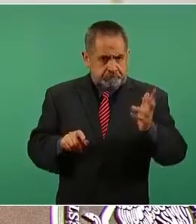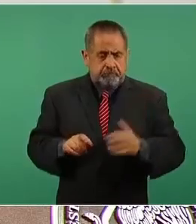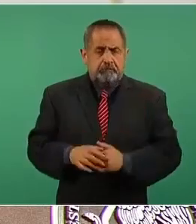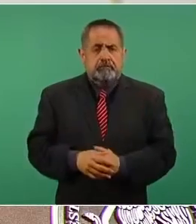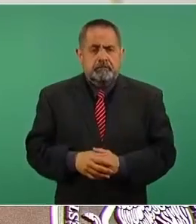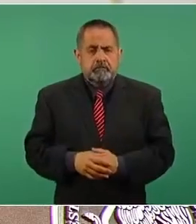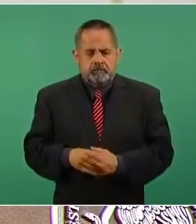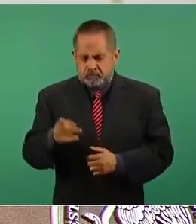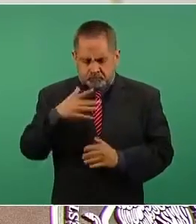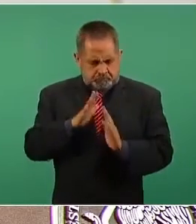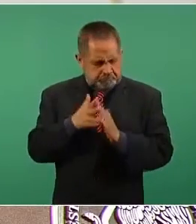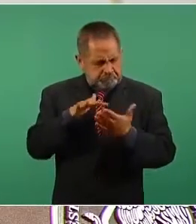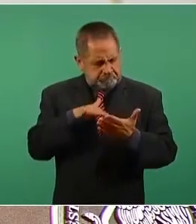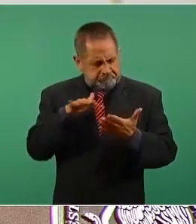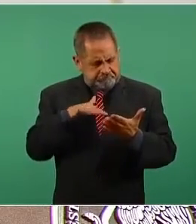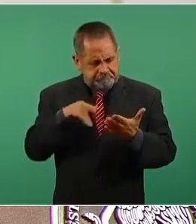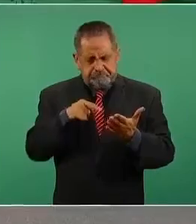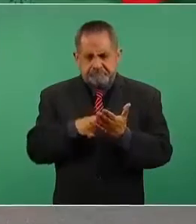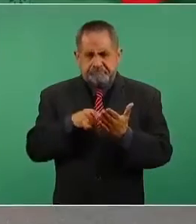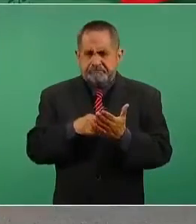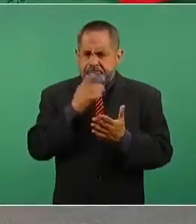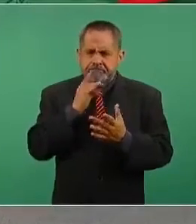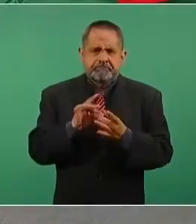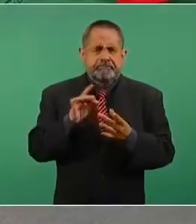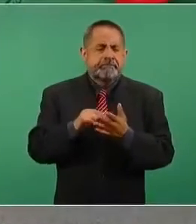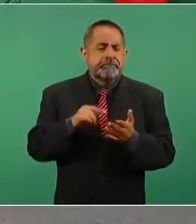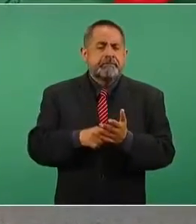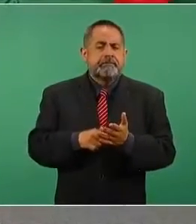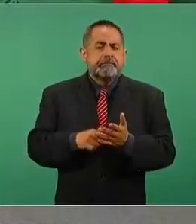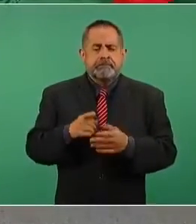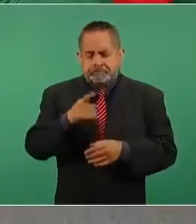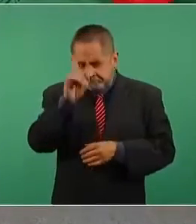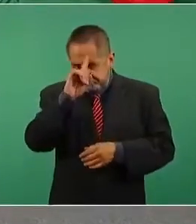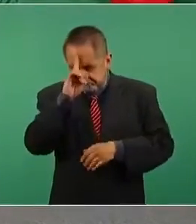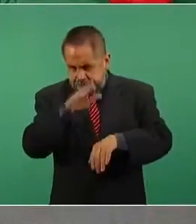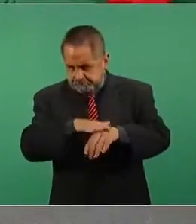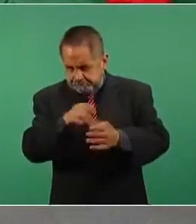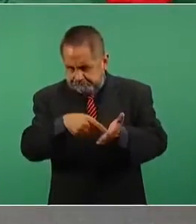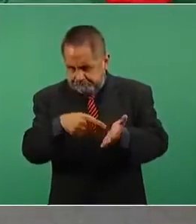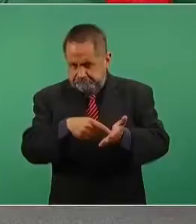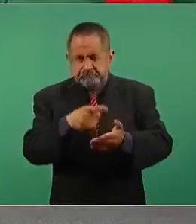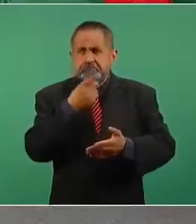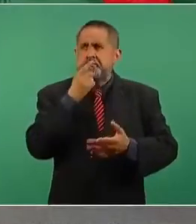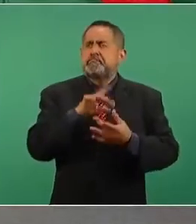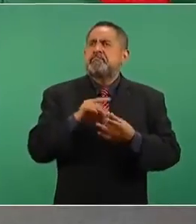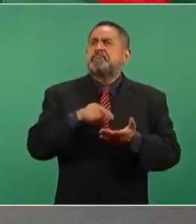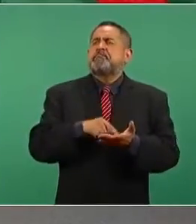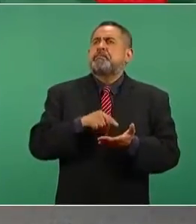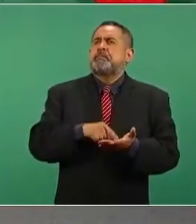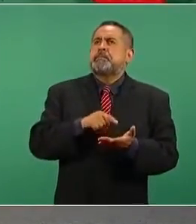Estaba yo leyendo un artículo, lo recomiendo, de